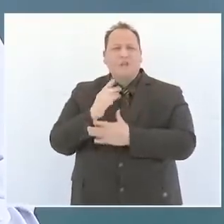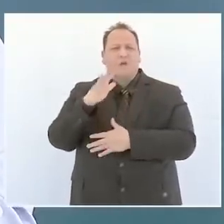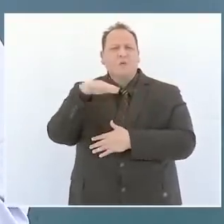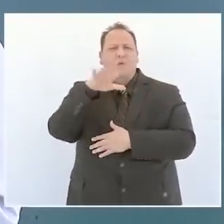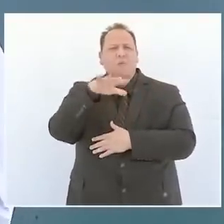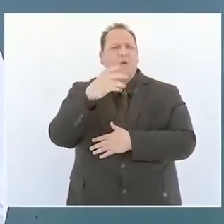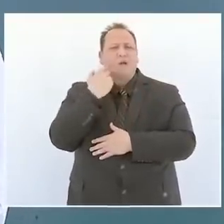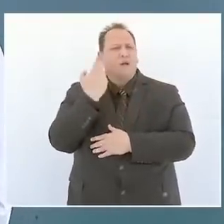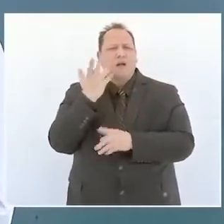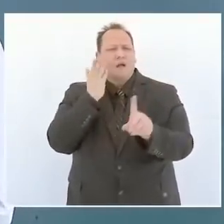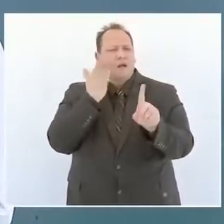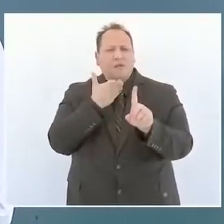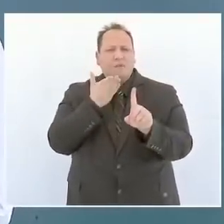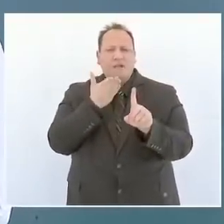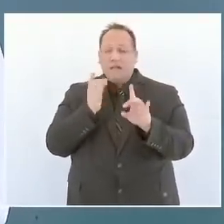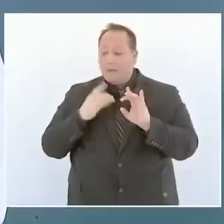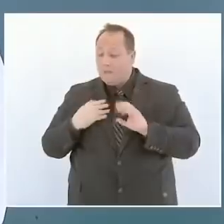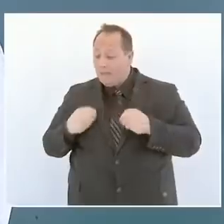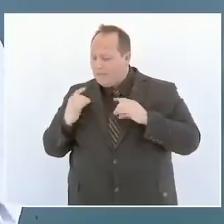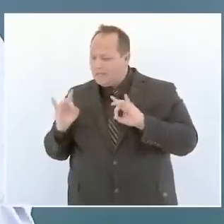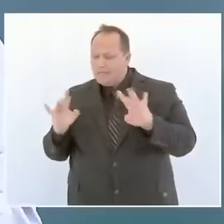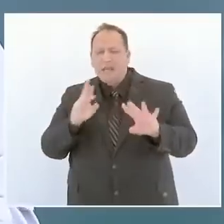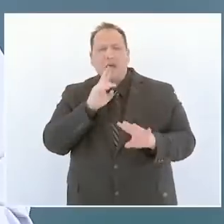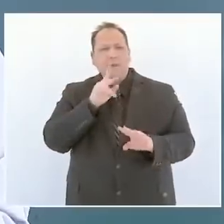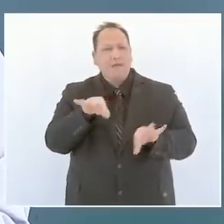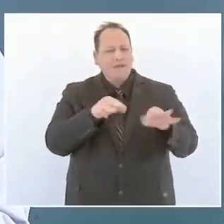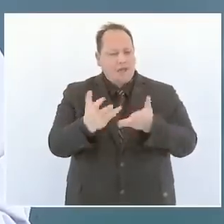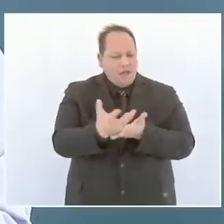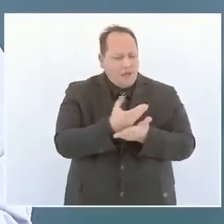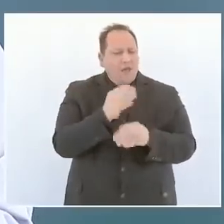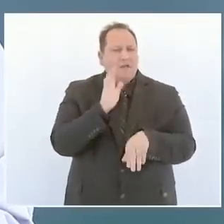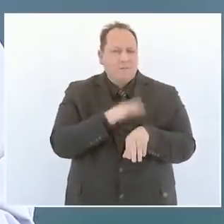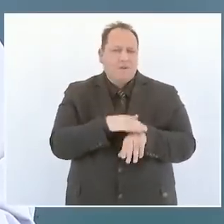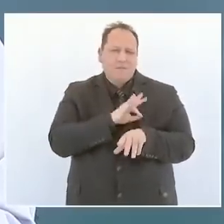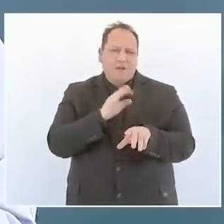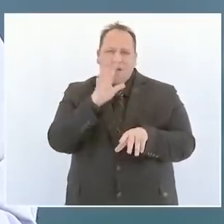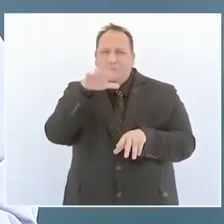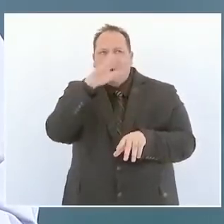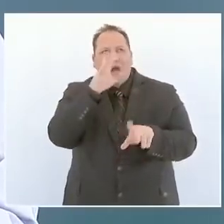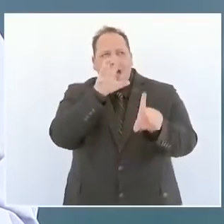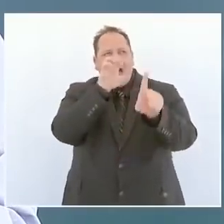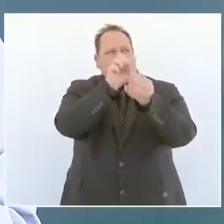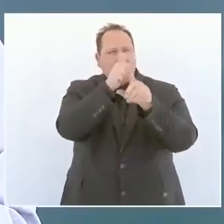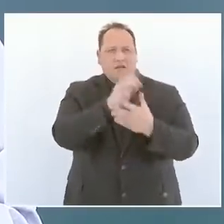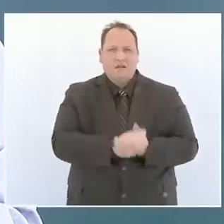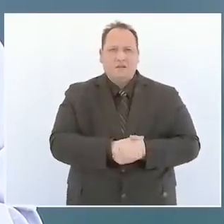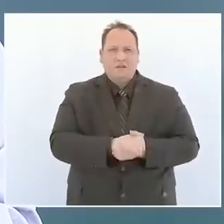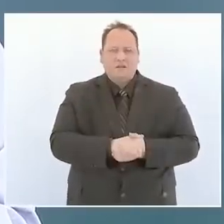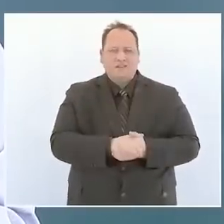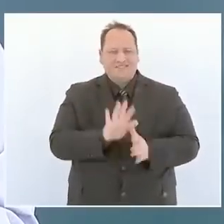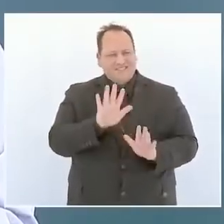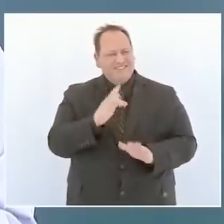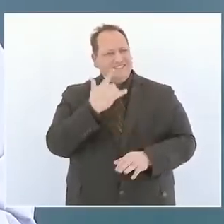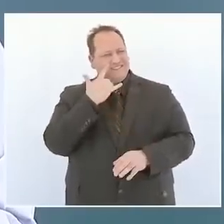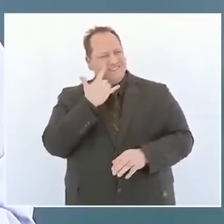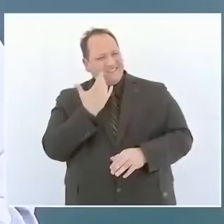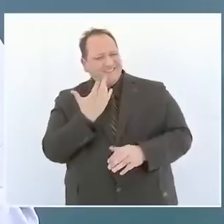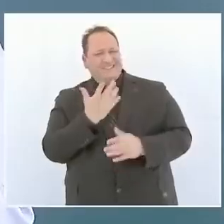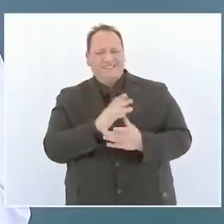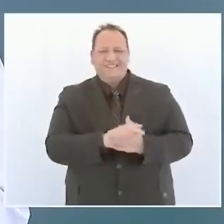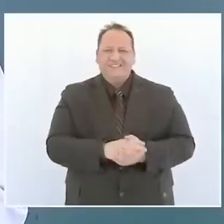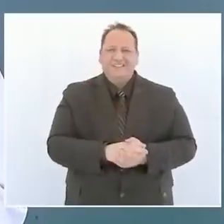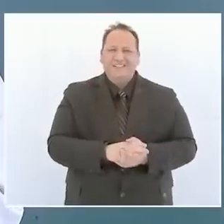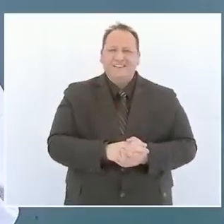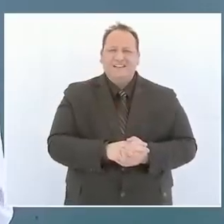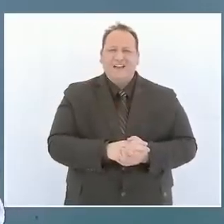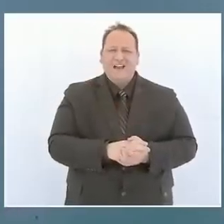buscando mejores condiciones de vida y de trabajo. Y miren lo que son las cosas,